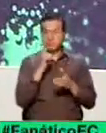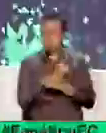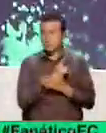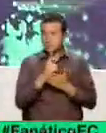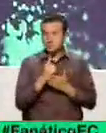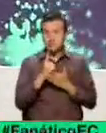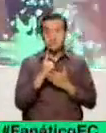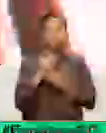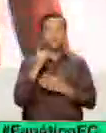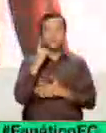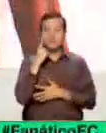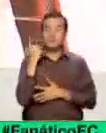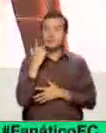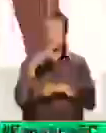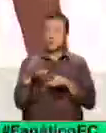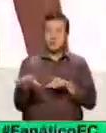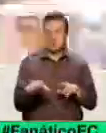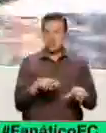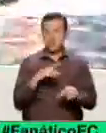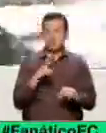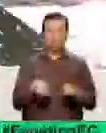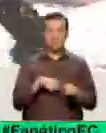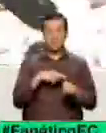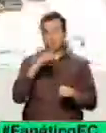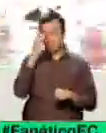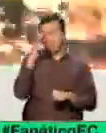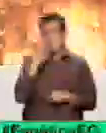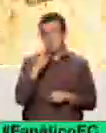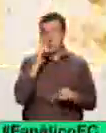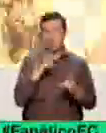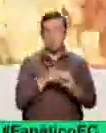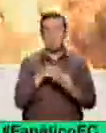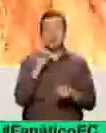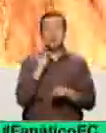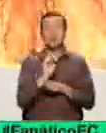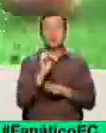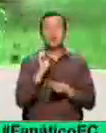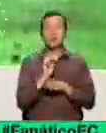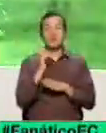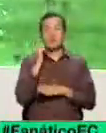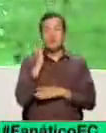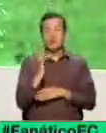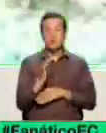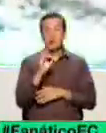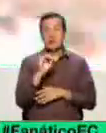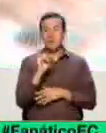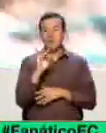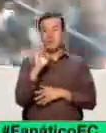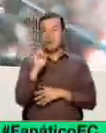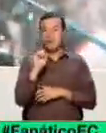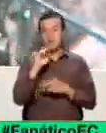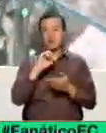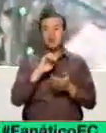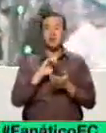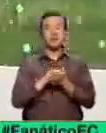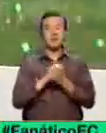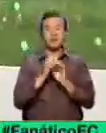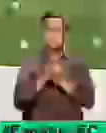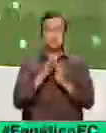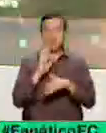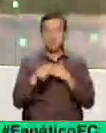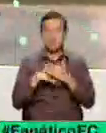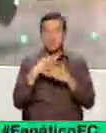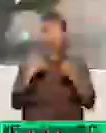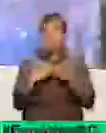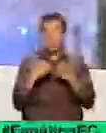no hay acción del Campeonato Nacional justamente por la participación de Ecuador en esta fecha FIFA de noviembre, pero los equipos ya se alistan